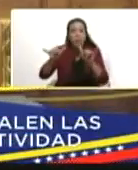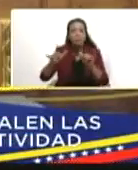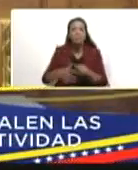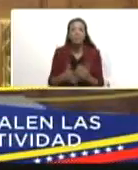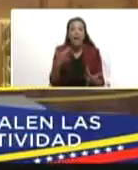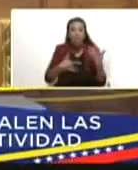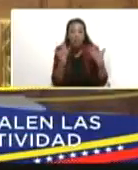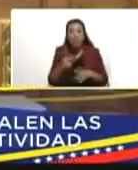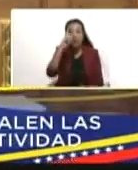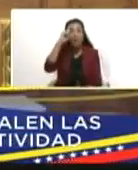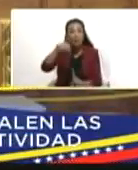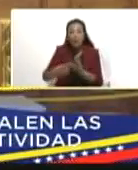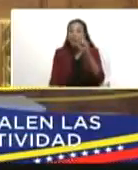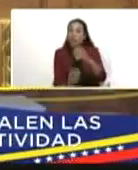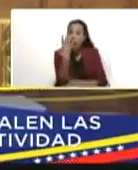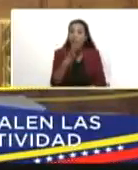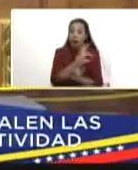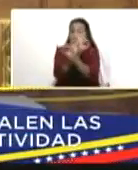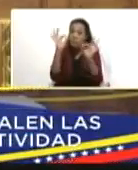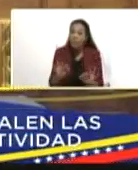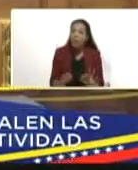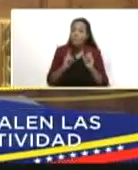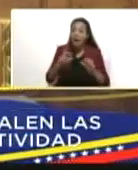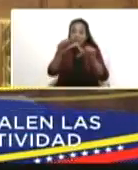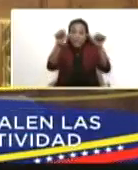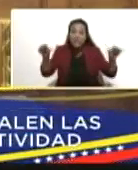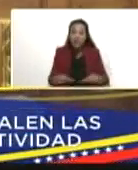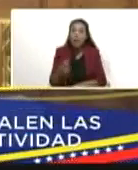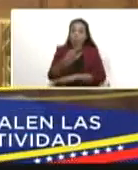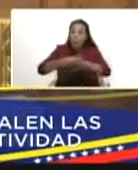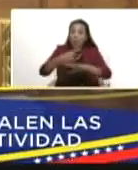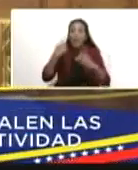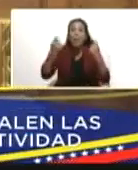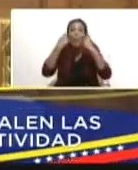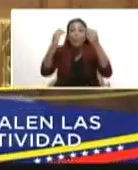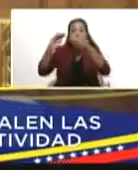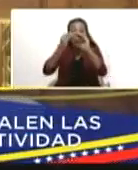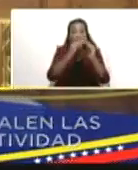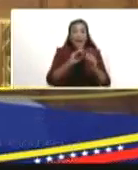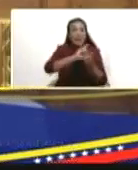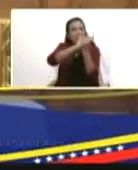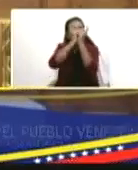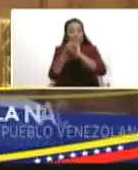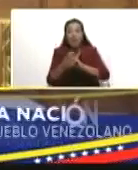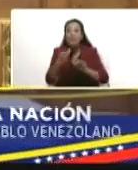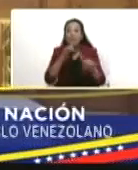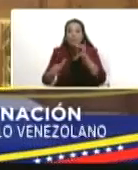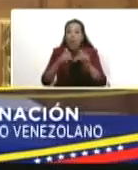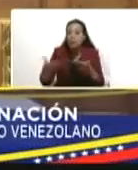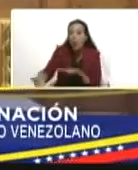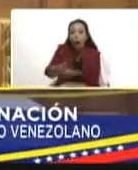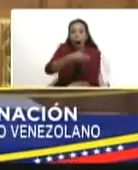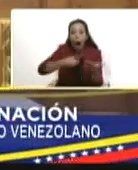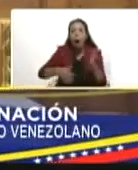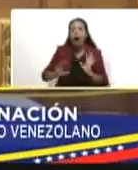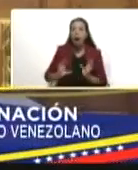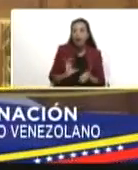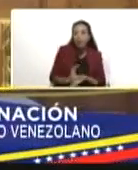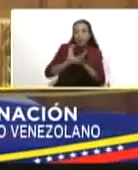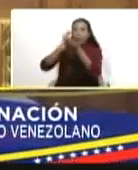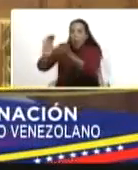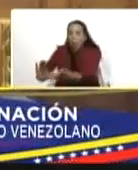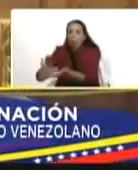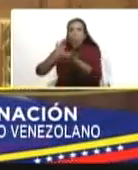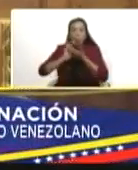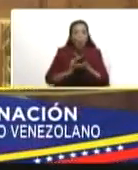actividad fundamental para fortalecer el sistema de gobierno popular y la transferencia de